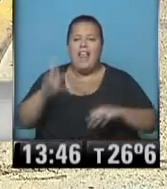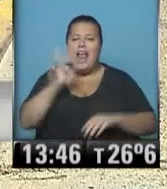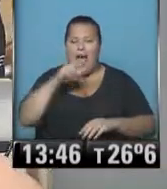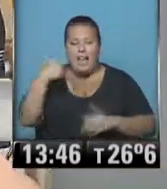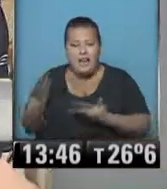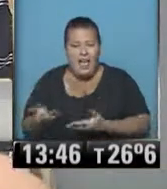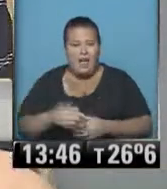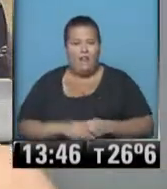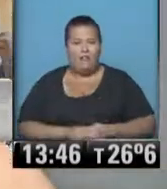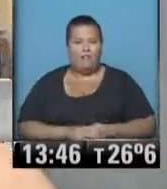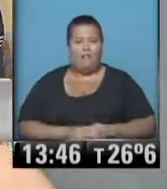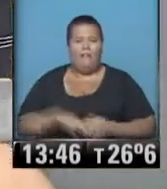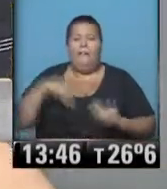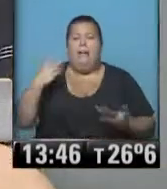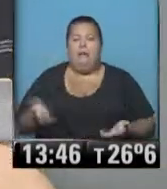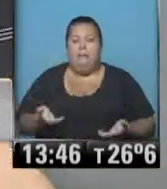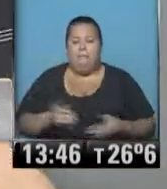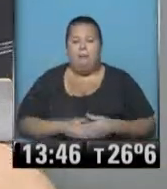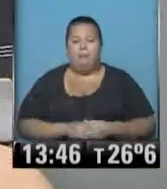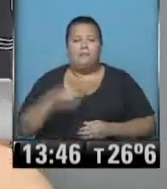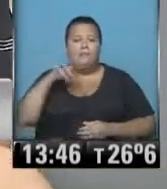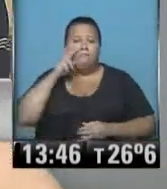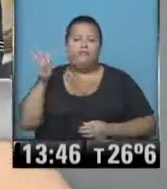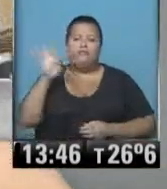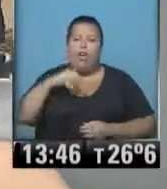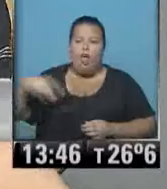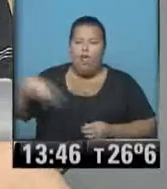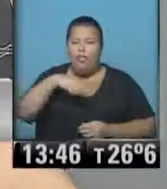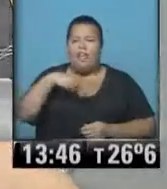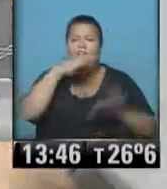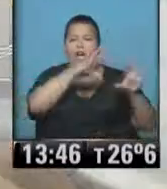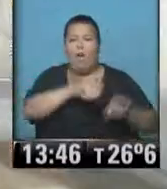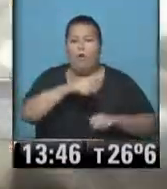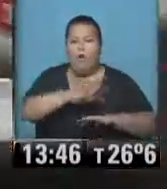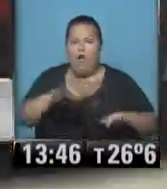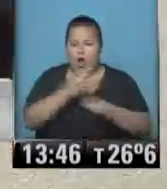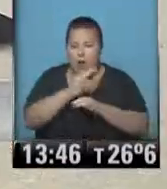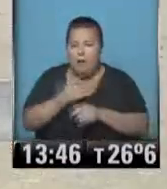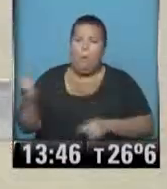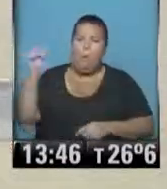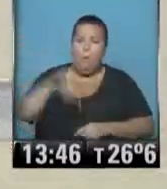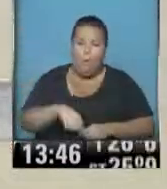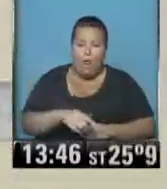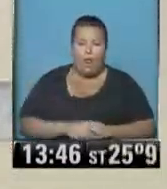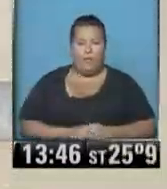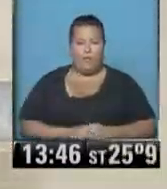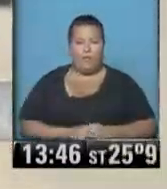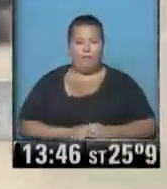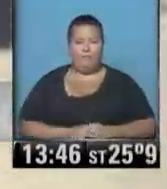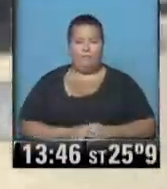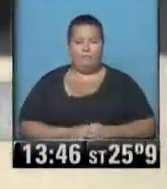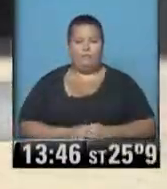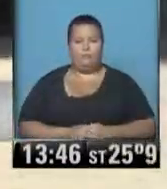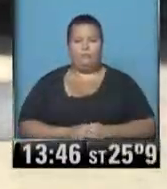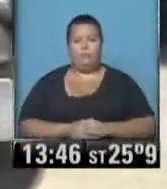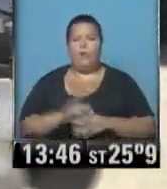nena. Y después, bueno, lo veía todos los días que iba a buscar a los chicos al colegio y volvía. ¿Ha tenido